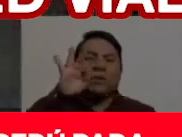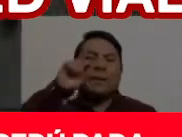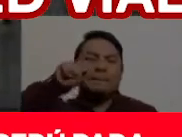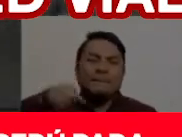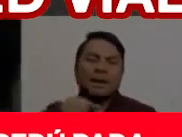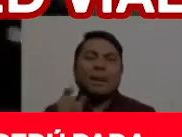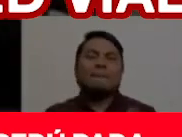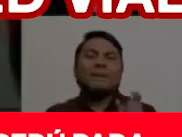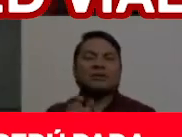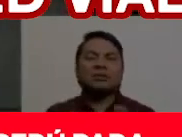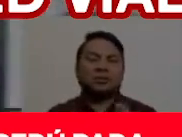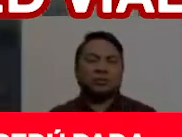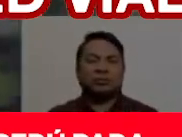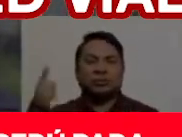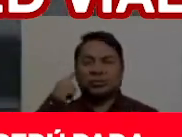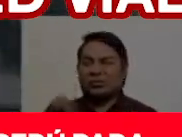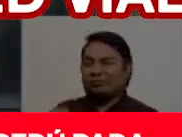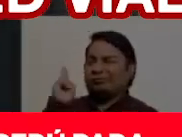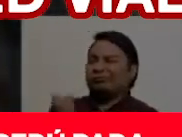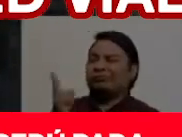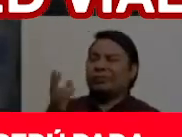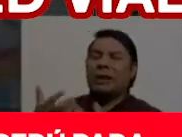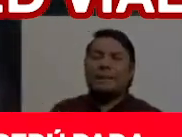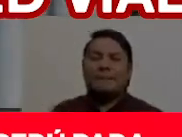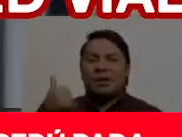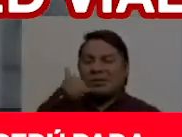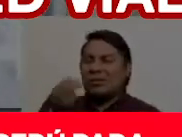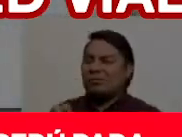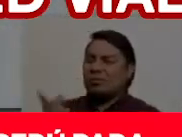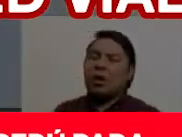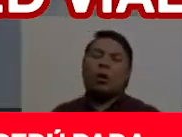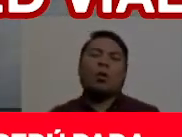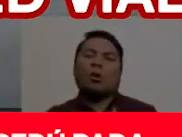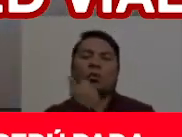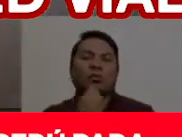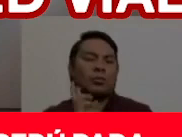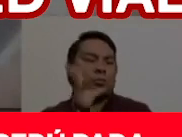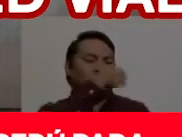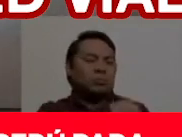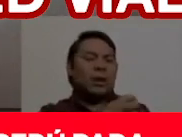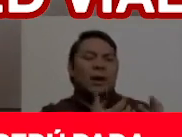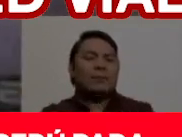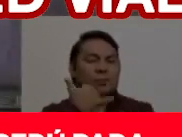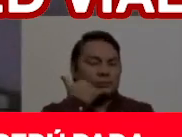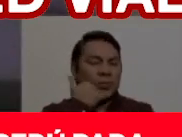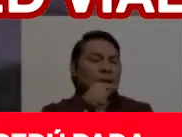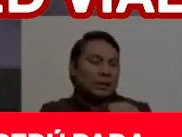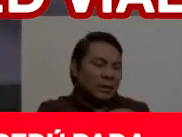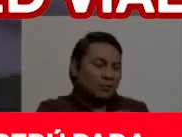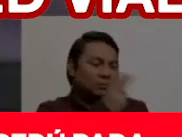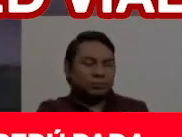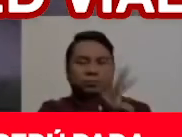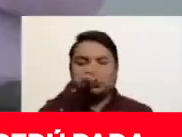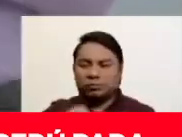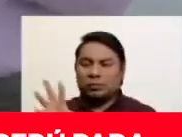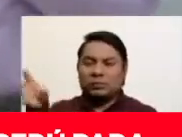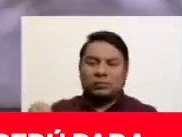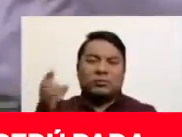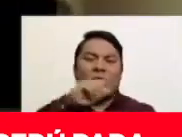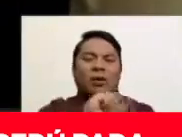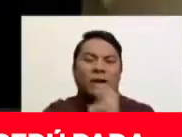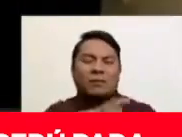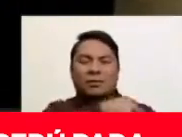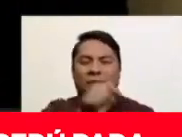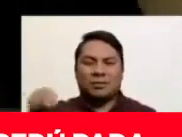una inversión de 3.897 millones de soles adicionales para el mantenimiento de la red vial vecinal, lo